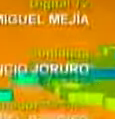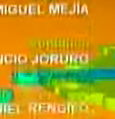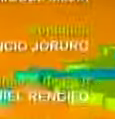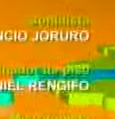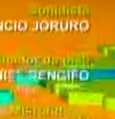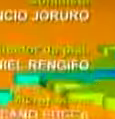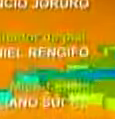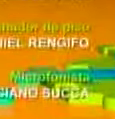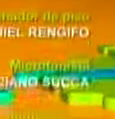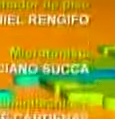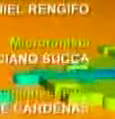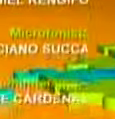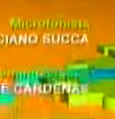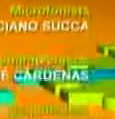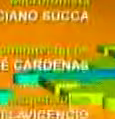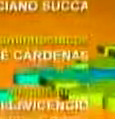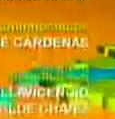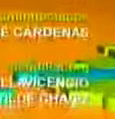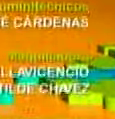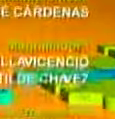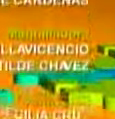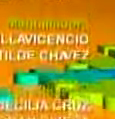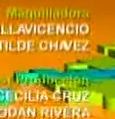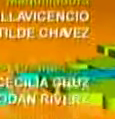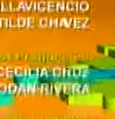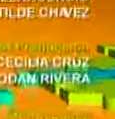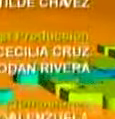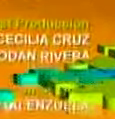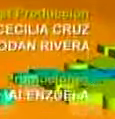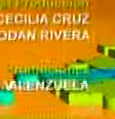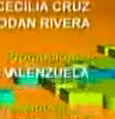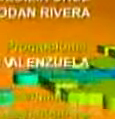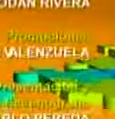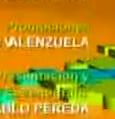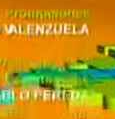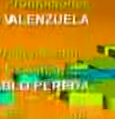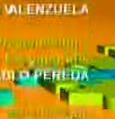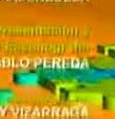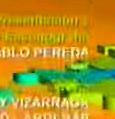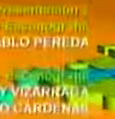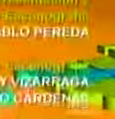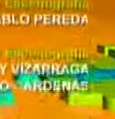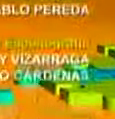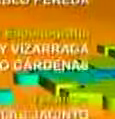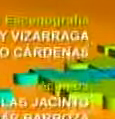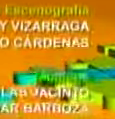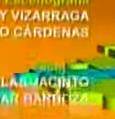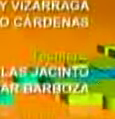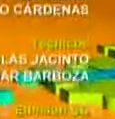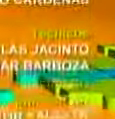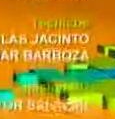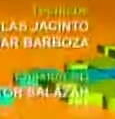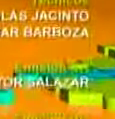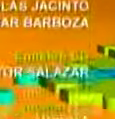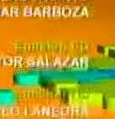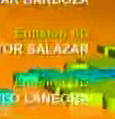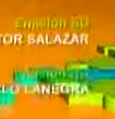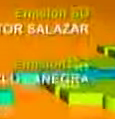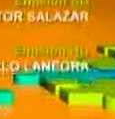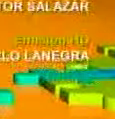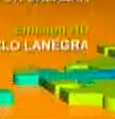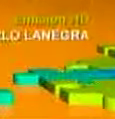Sentir y lograrlo es la mejor sensación. Vivir